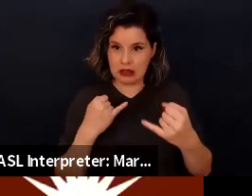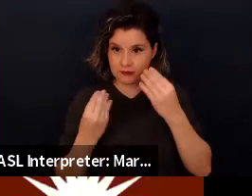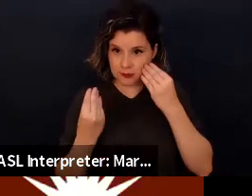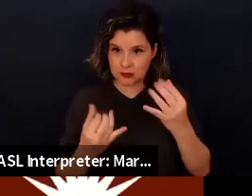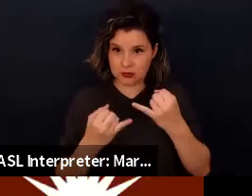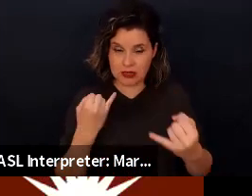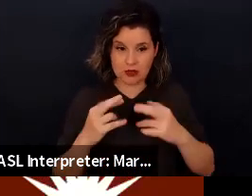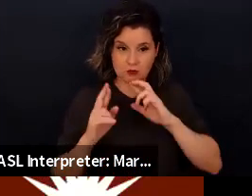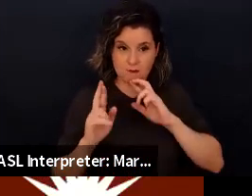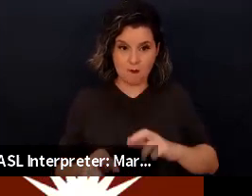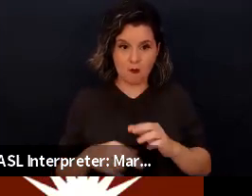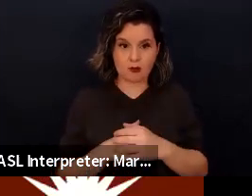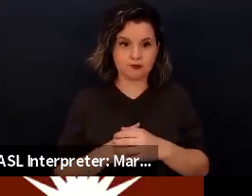y reporte.